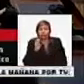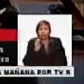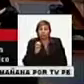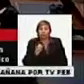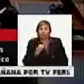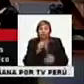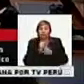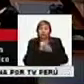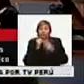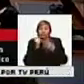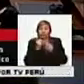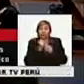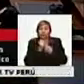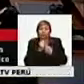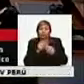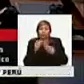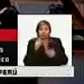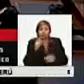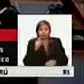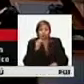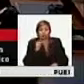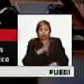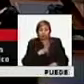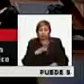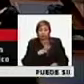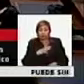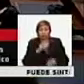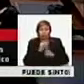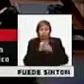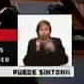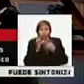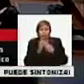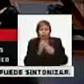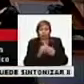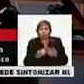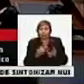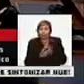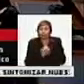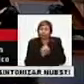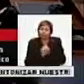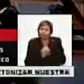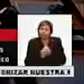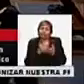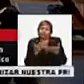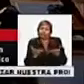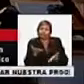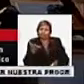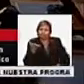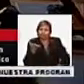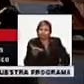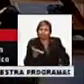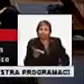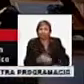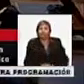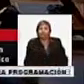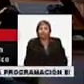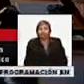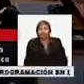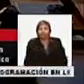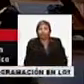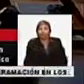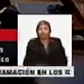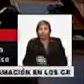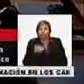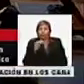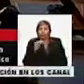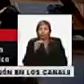sociedad política, ética pública y ciudadanía. Compañeros, recibamos a un líder del